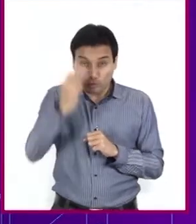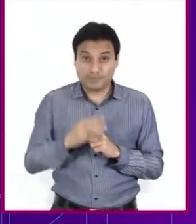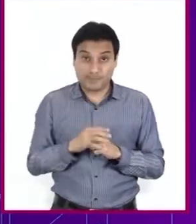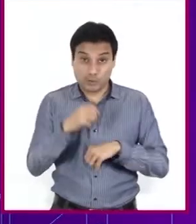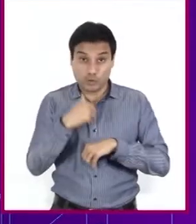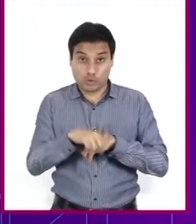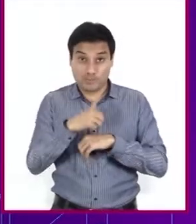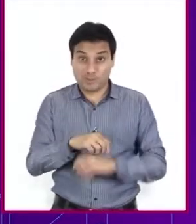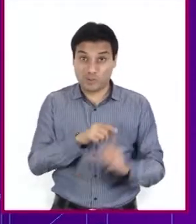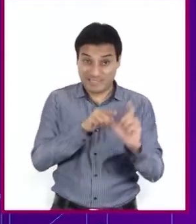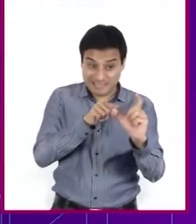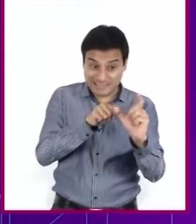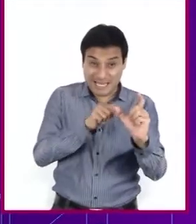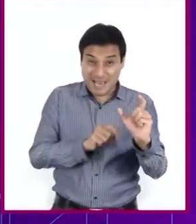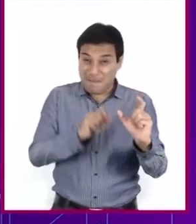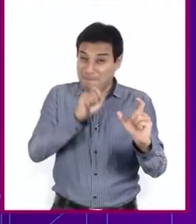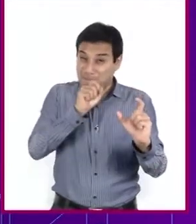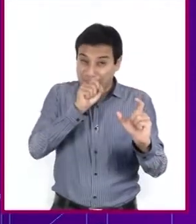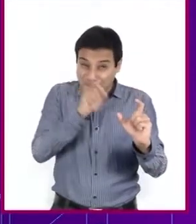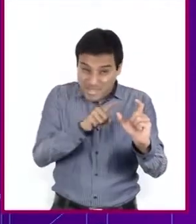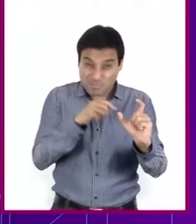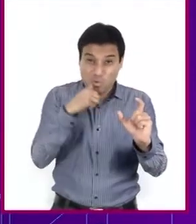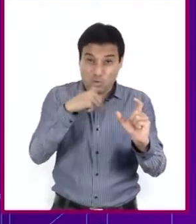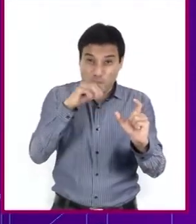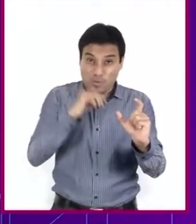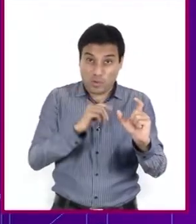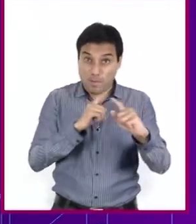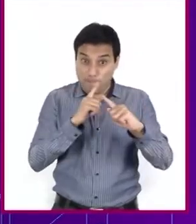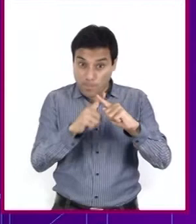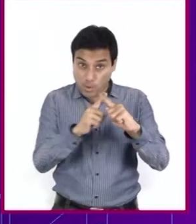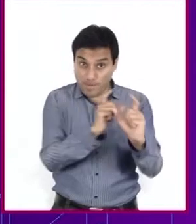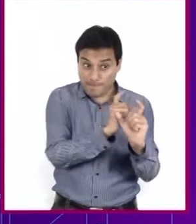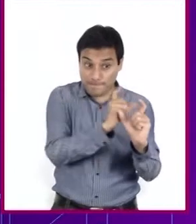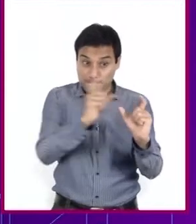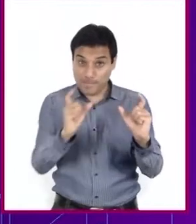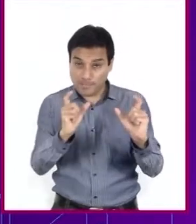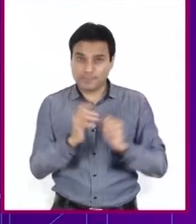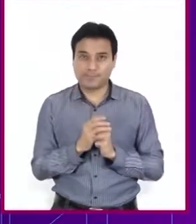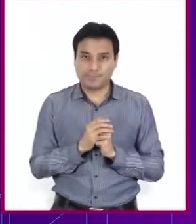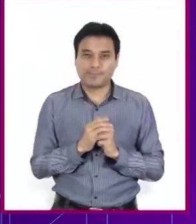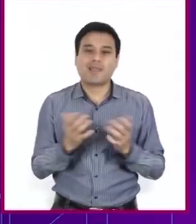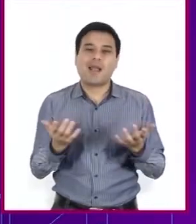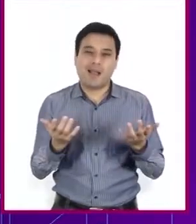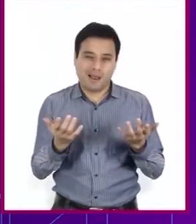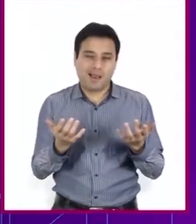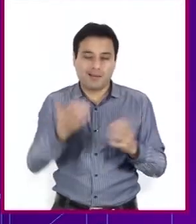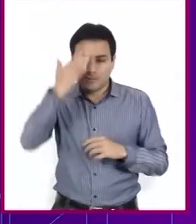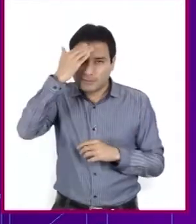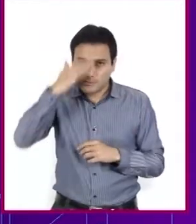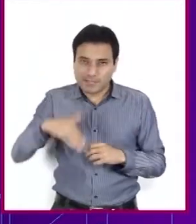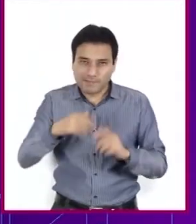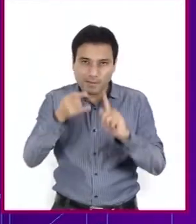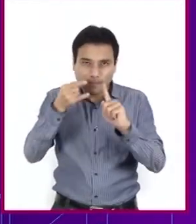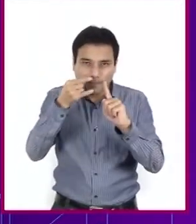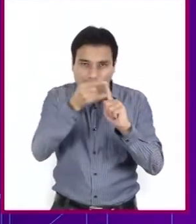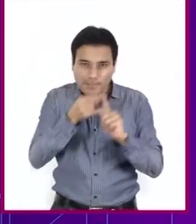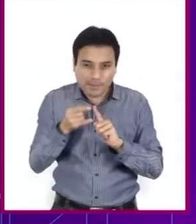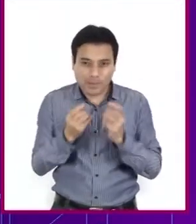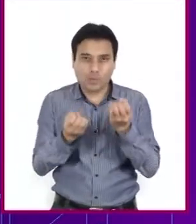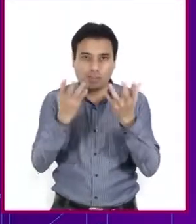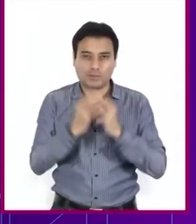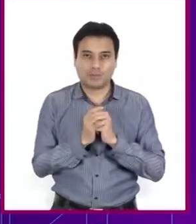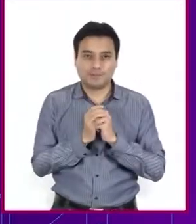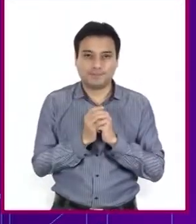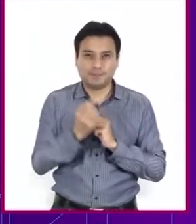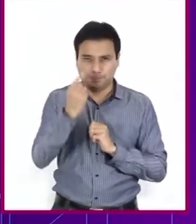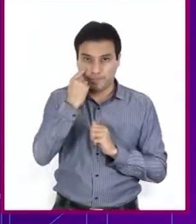número por sí mismo, obtenemos el número de cubos de cada posición. ¿Podemos completar